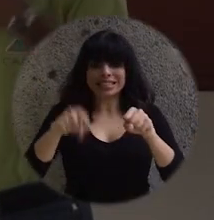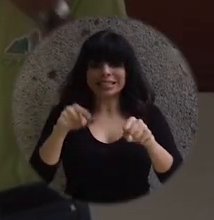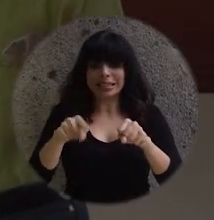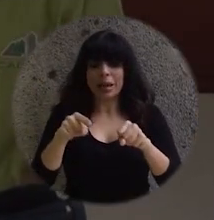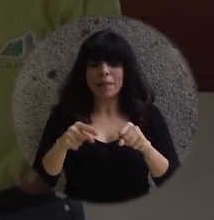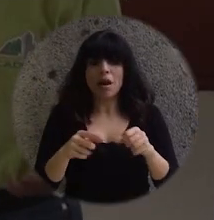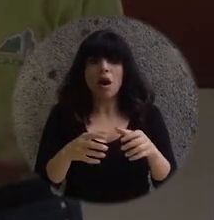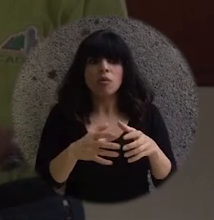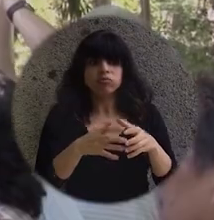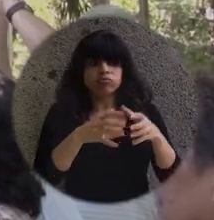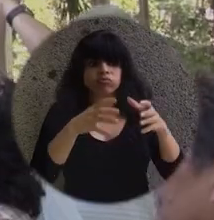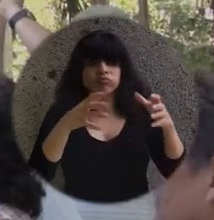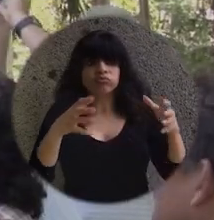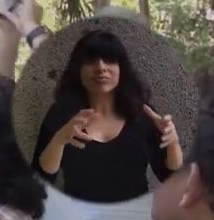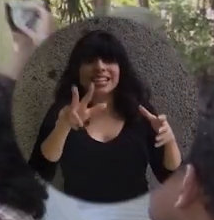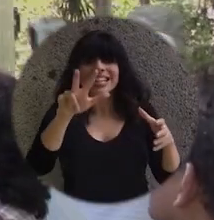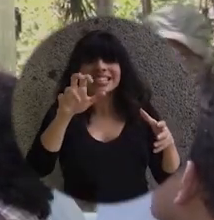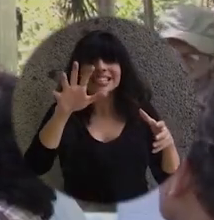incrementó en un